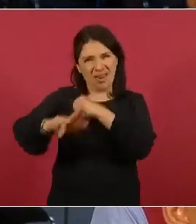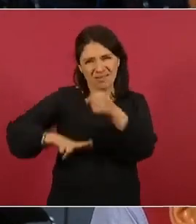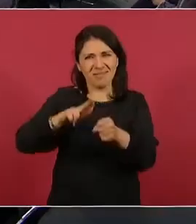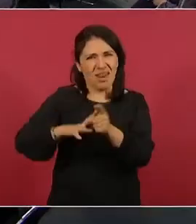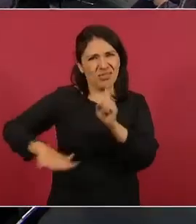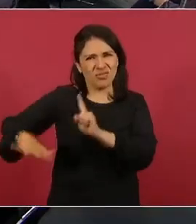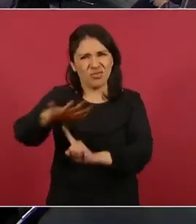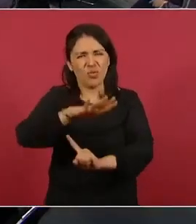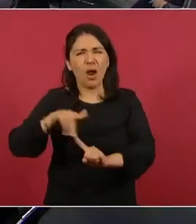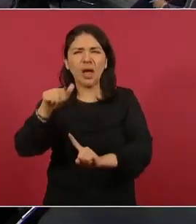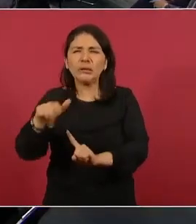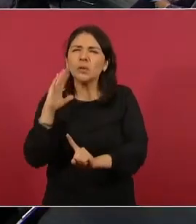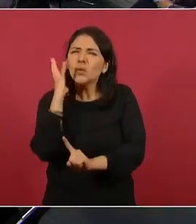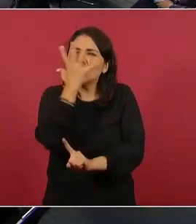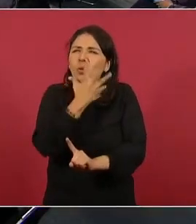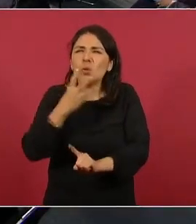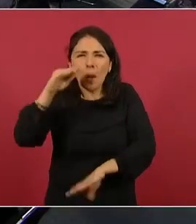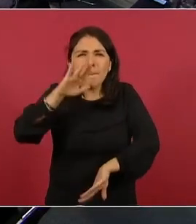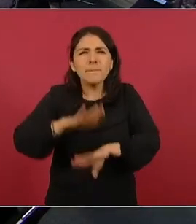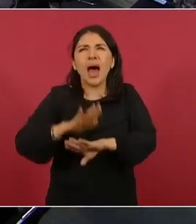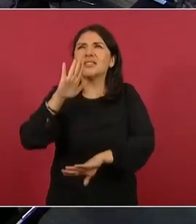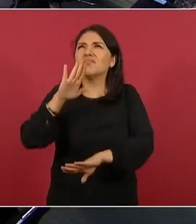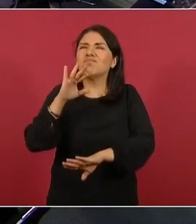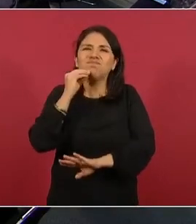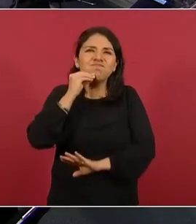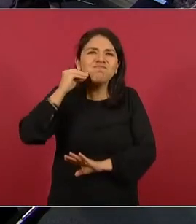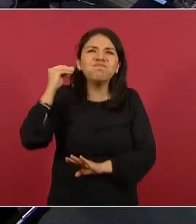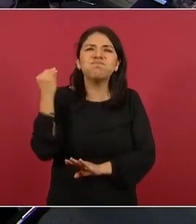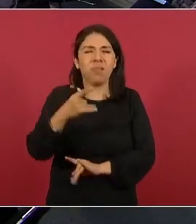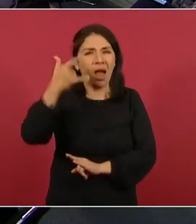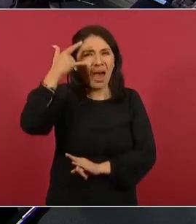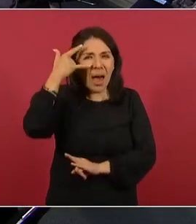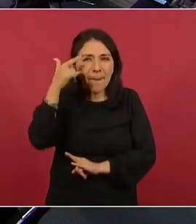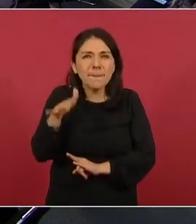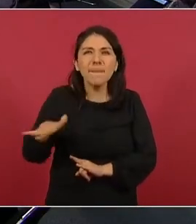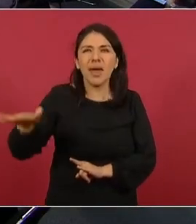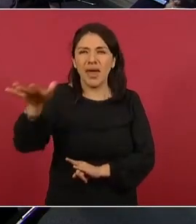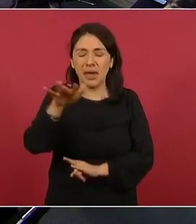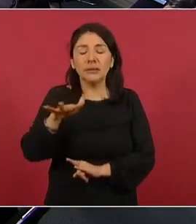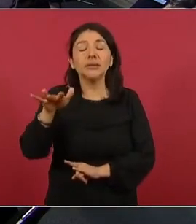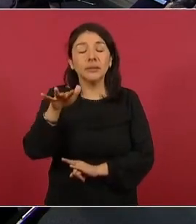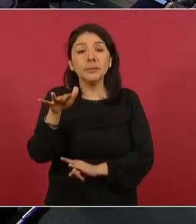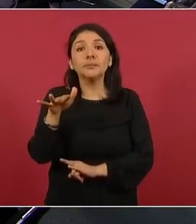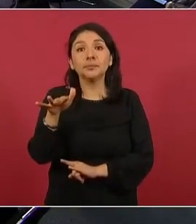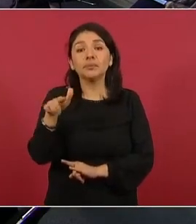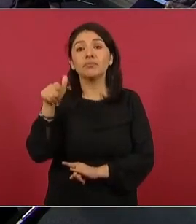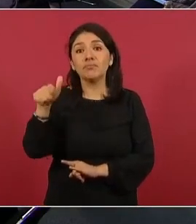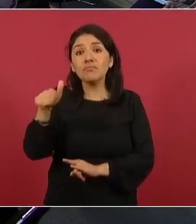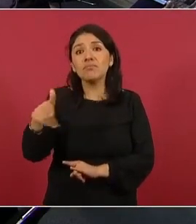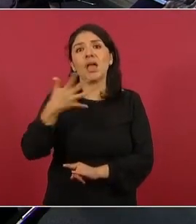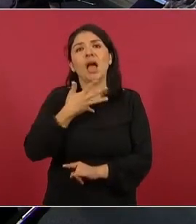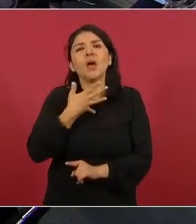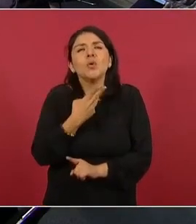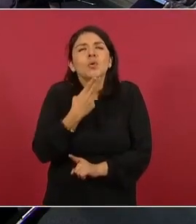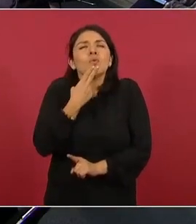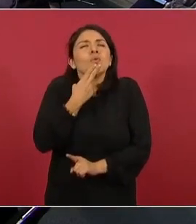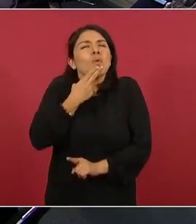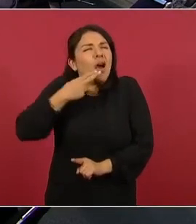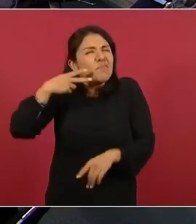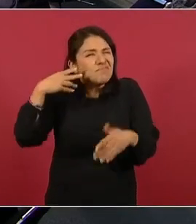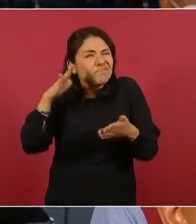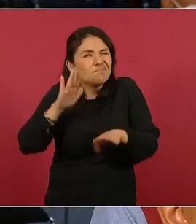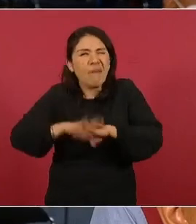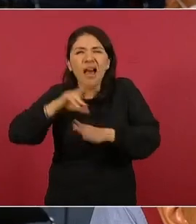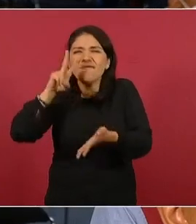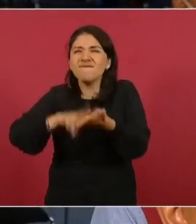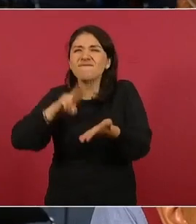que tiene unas bellezas en Campeche y guarda tesoros mayas de